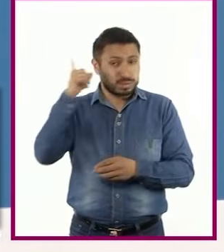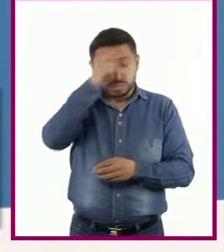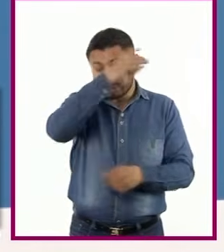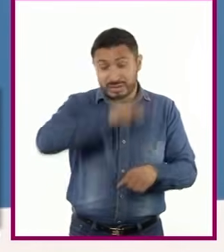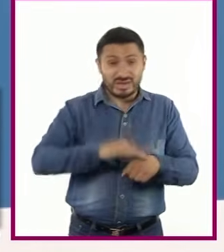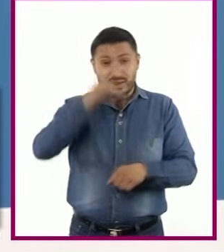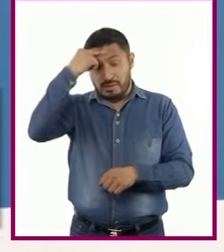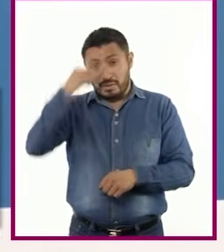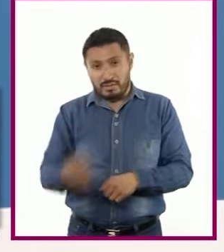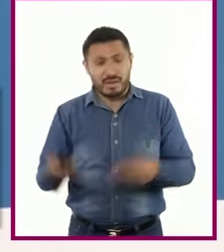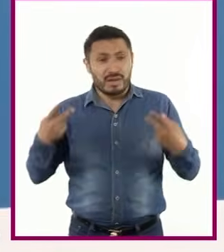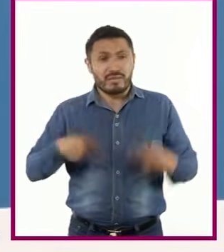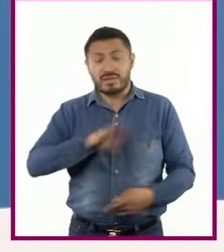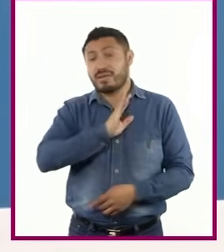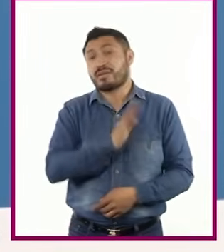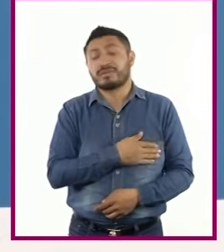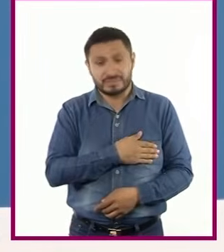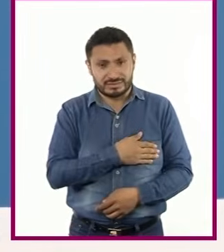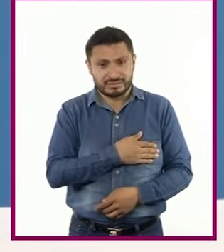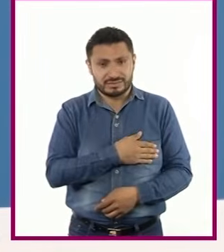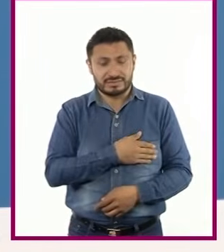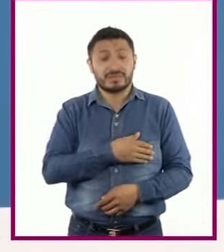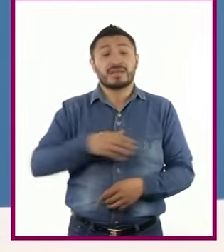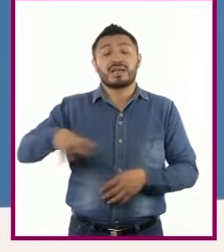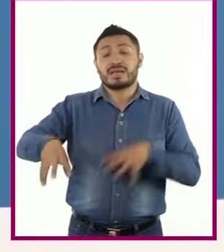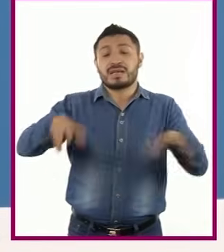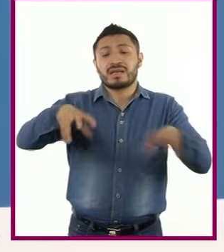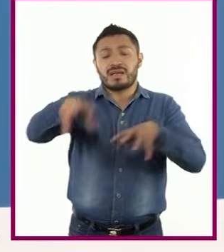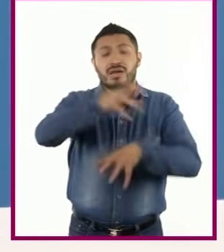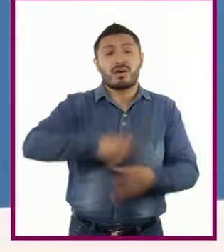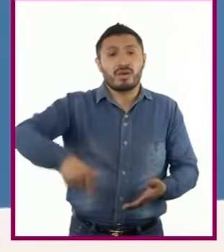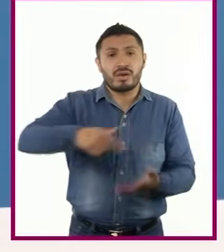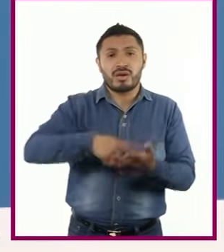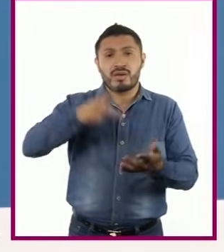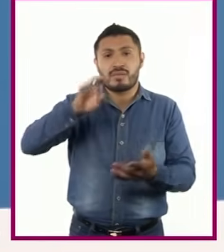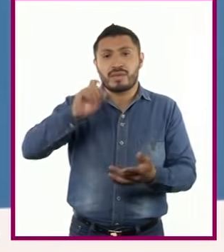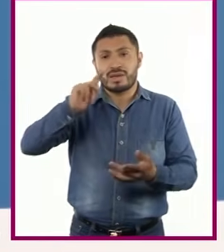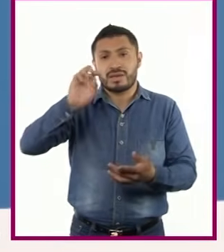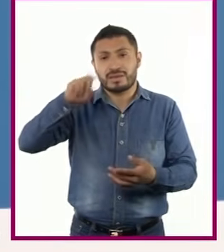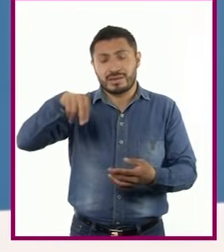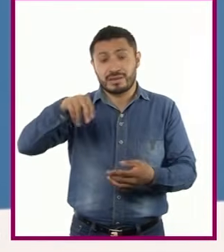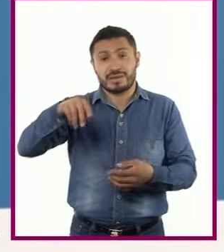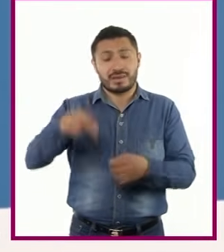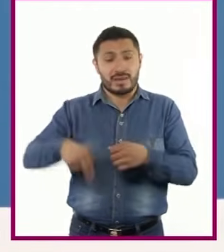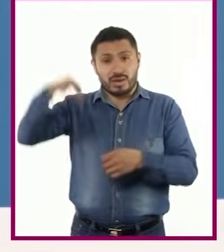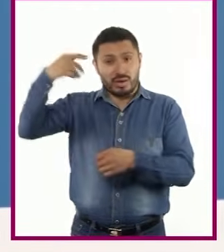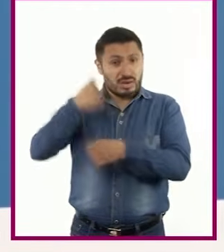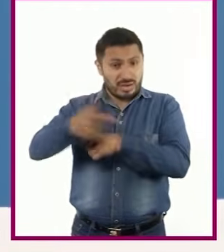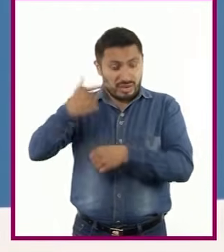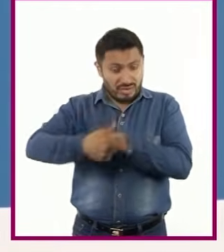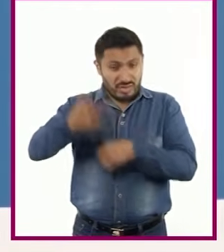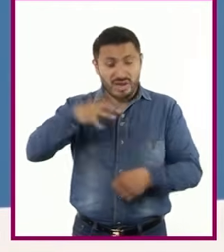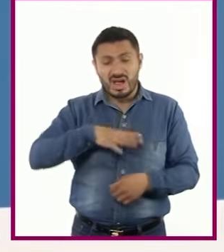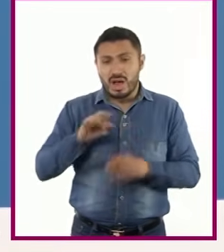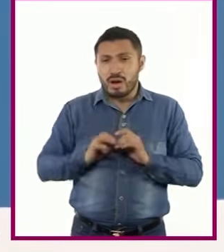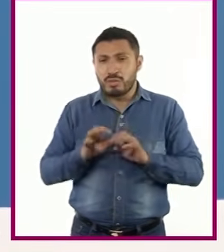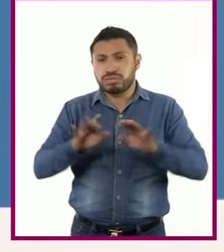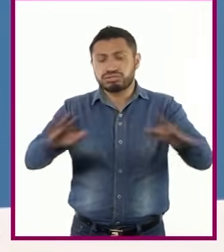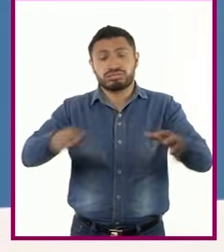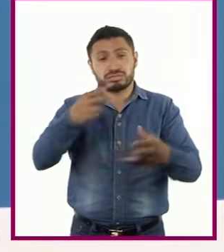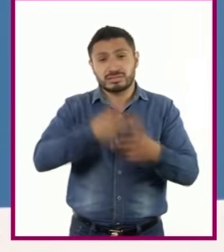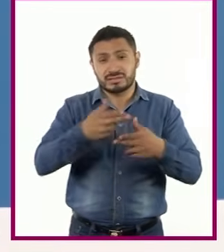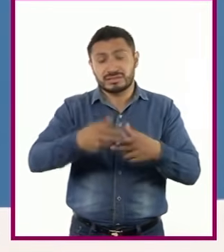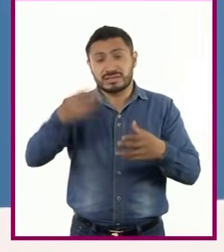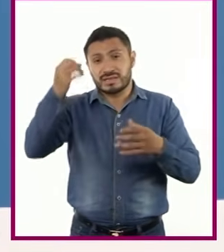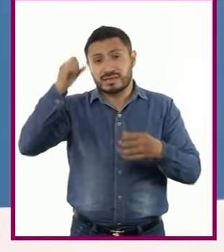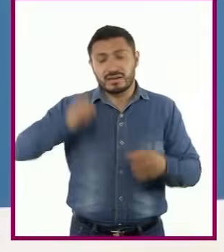complicada para los españoles. Y en regiones como el Petén, al norte de Guatemala, se extendió hasta finales